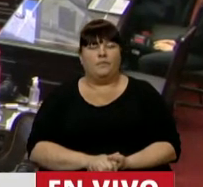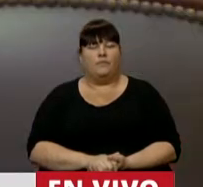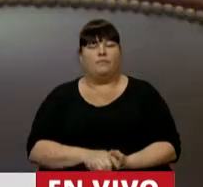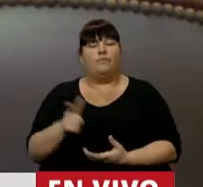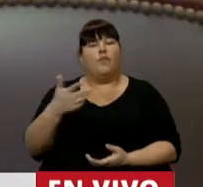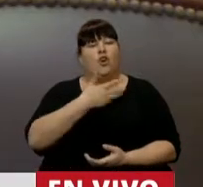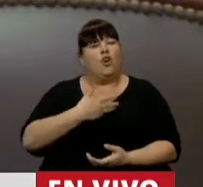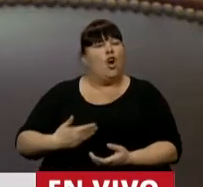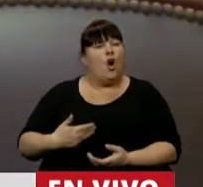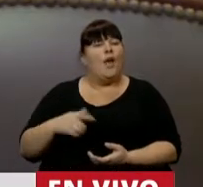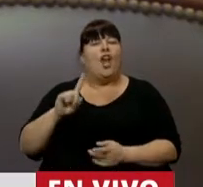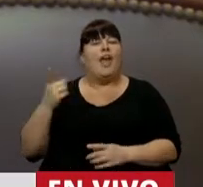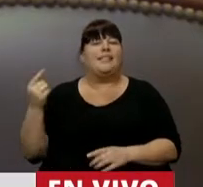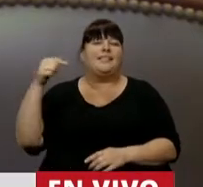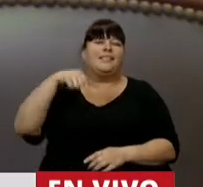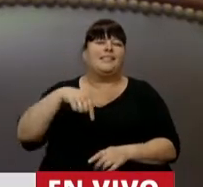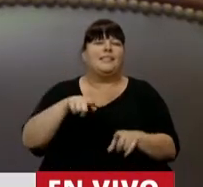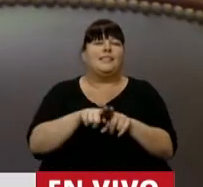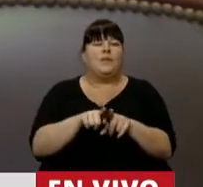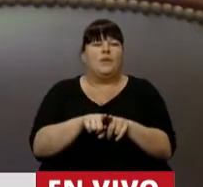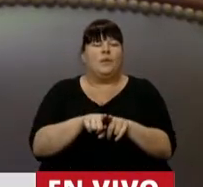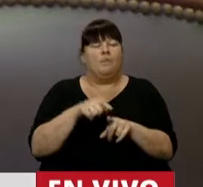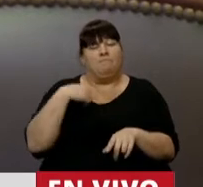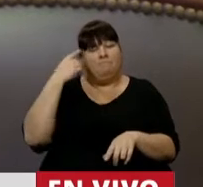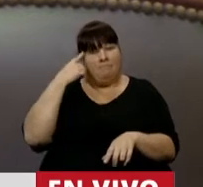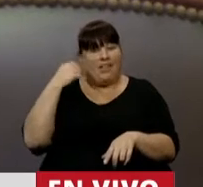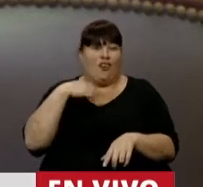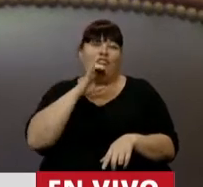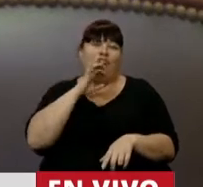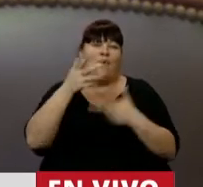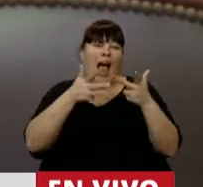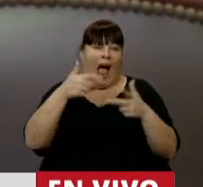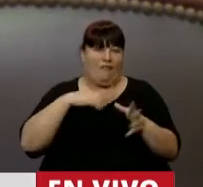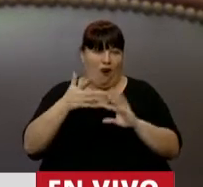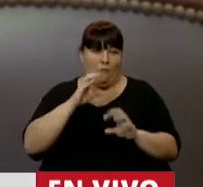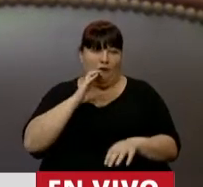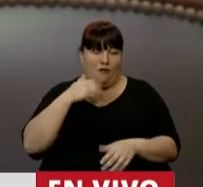El oficialismo no vino acá. Me parece que soy graciosa hablando.